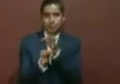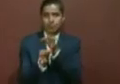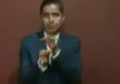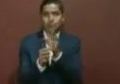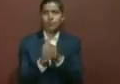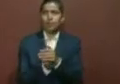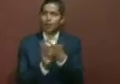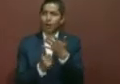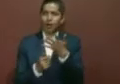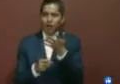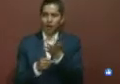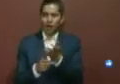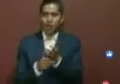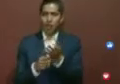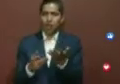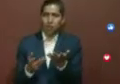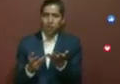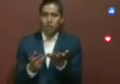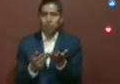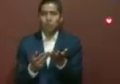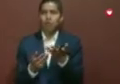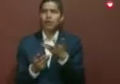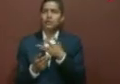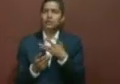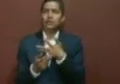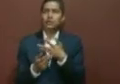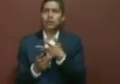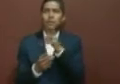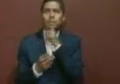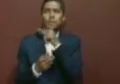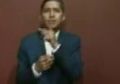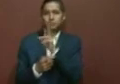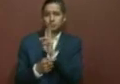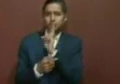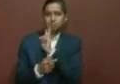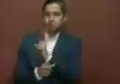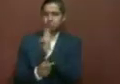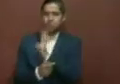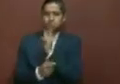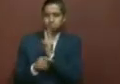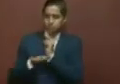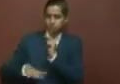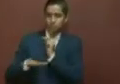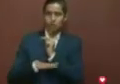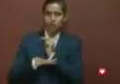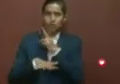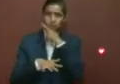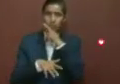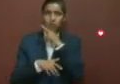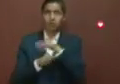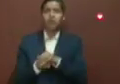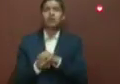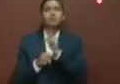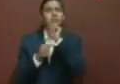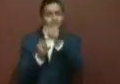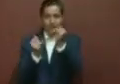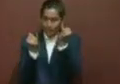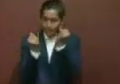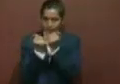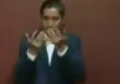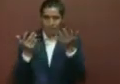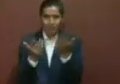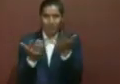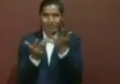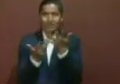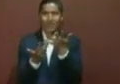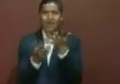Hemos tenido, en consecuencia, mejores resultados ahí. Vamos a ir haciendo lo mismo con las